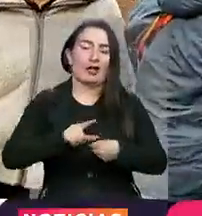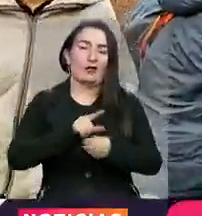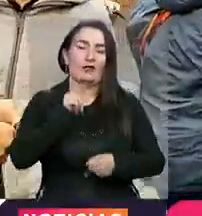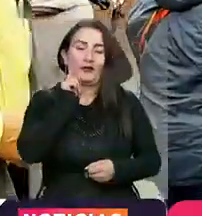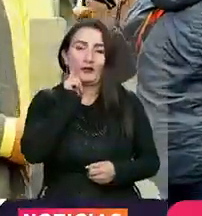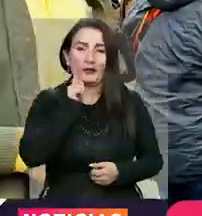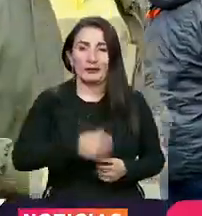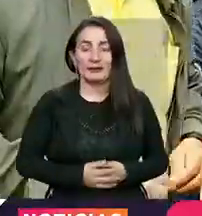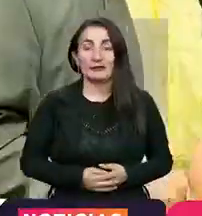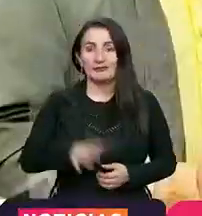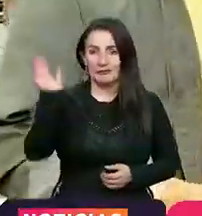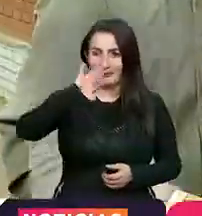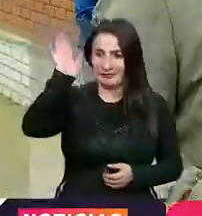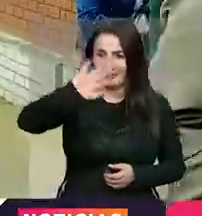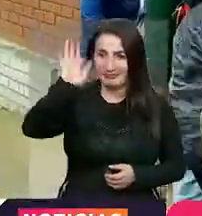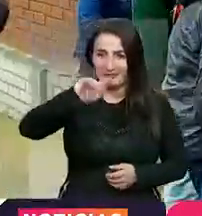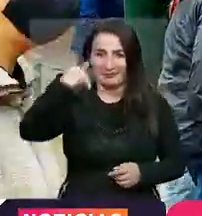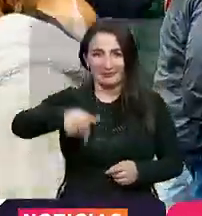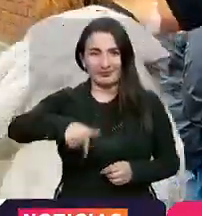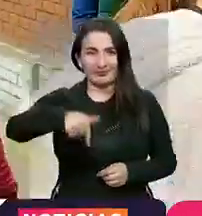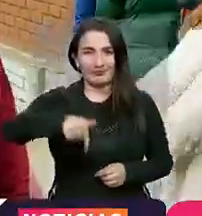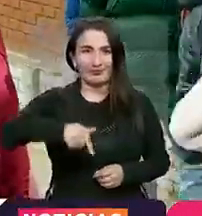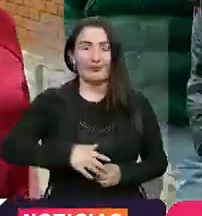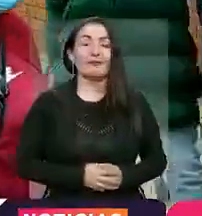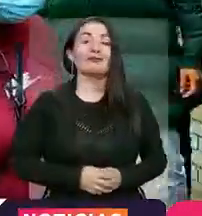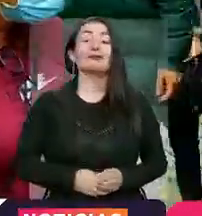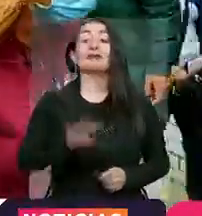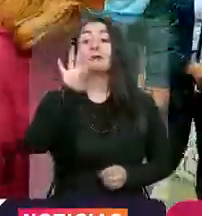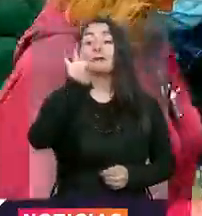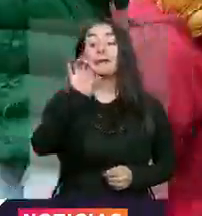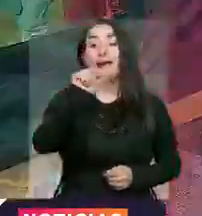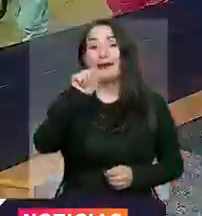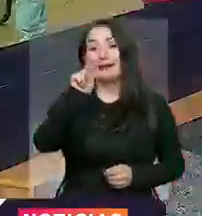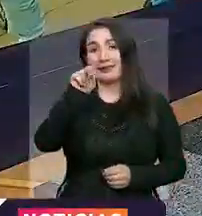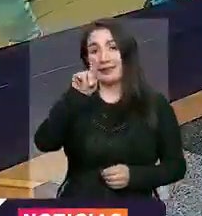Fontibón. Me despido desde esta localidad novena, Andrés Zapata, Noticias Capital.